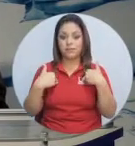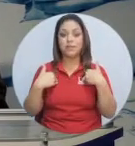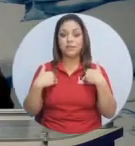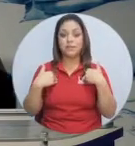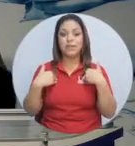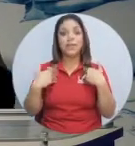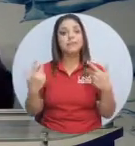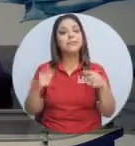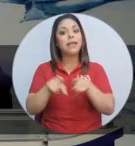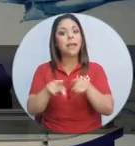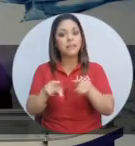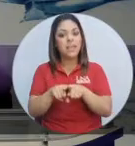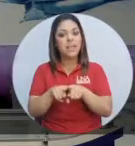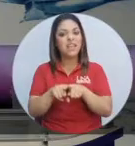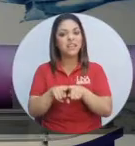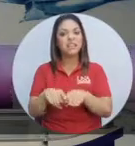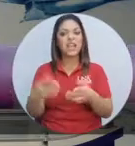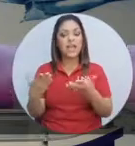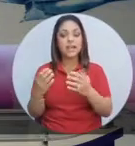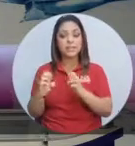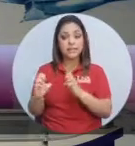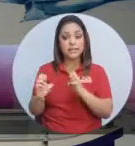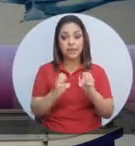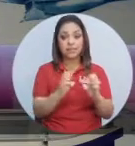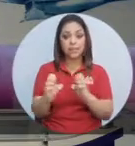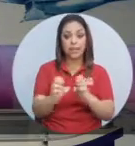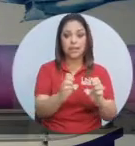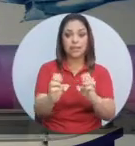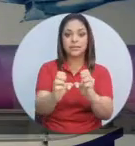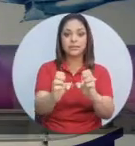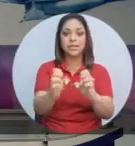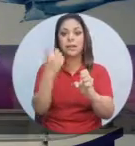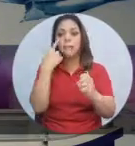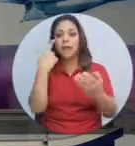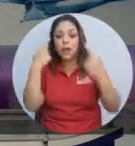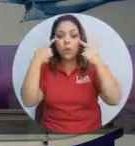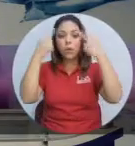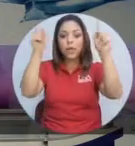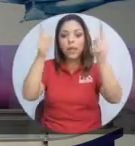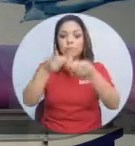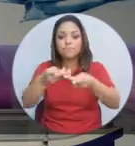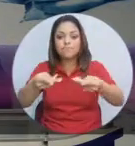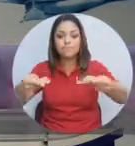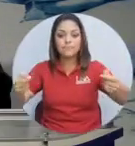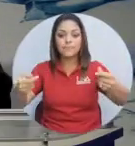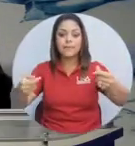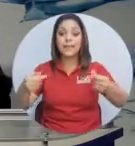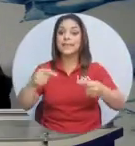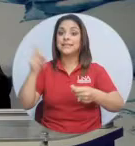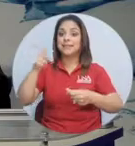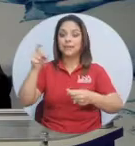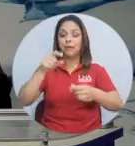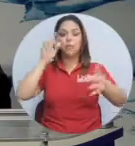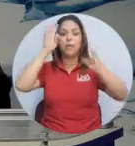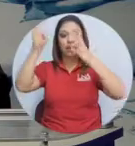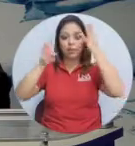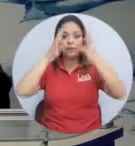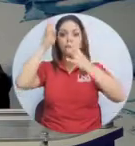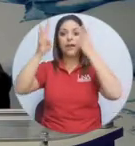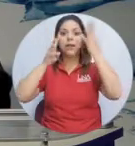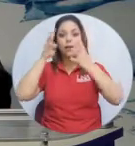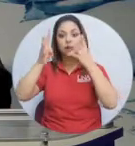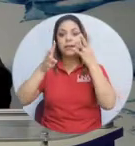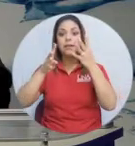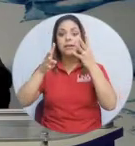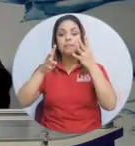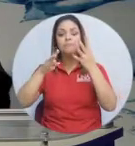también que las estrategias para abordarlo deban también ser muy creativas, muy innovadoras, pero además